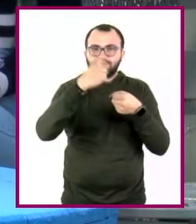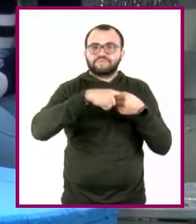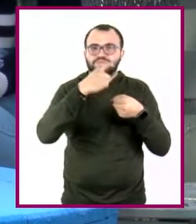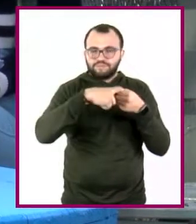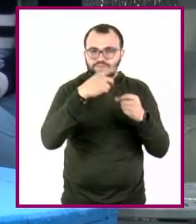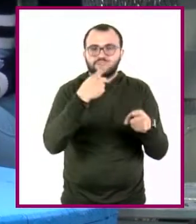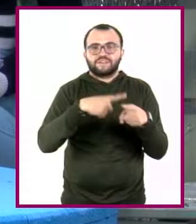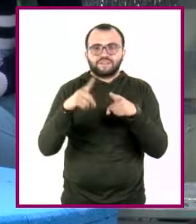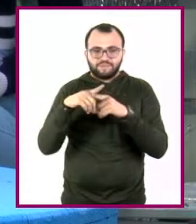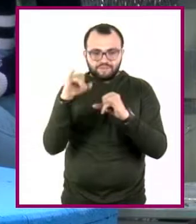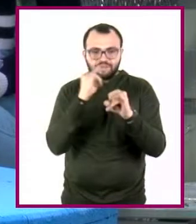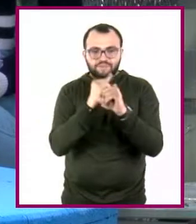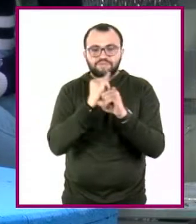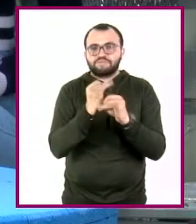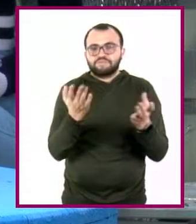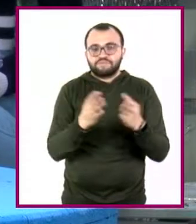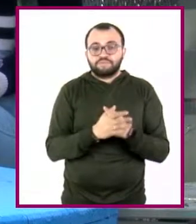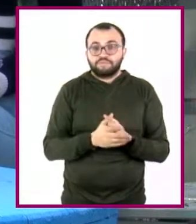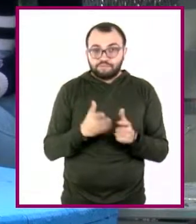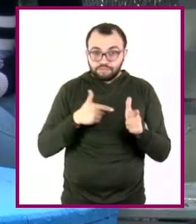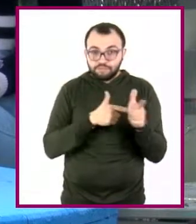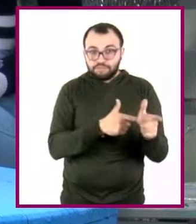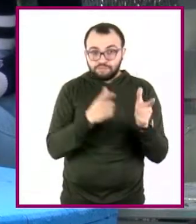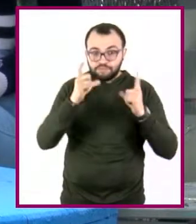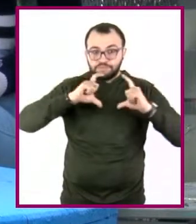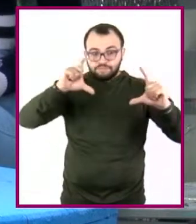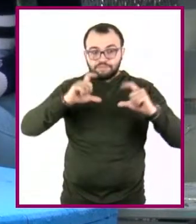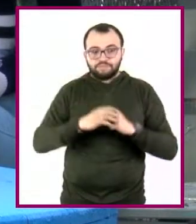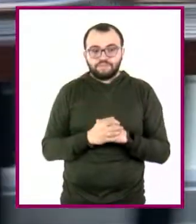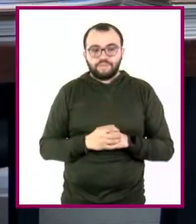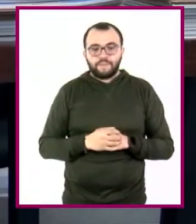con nosotros. Muy bien, continuemos con el programa.